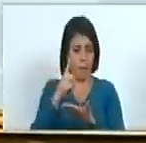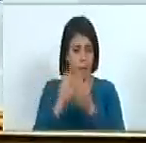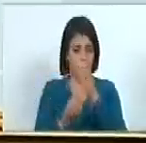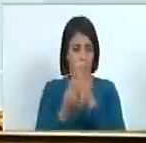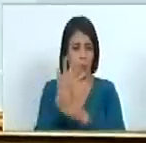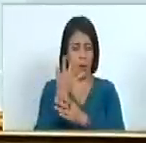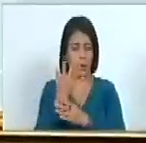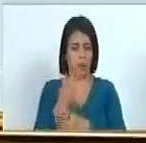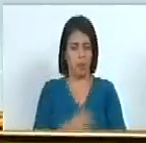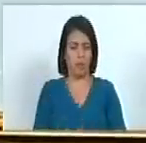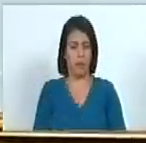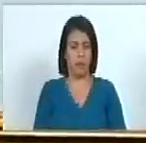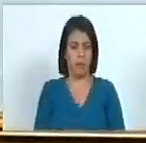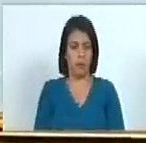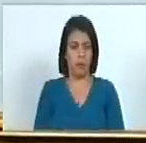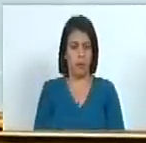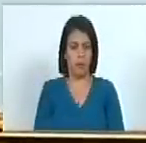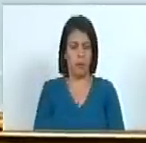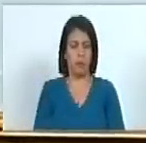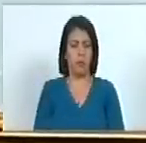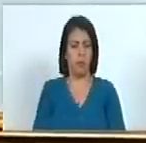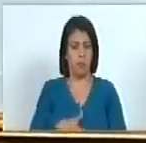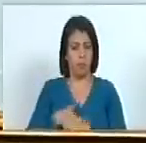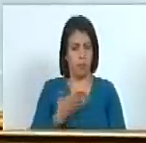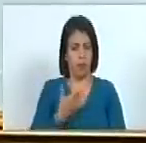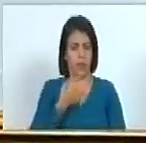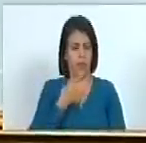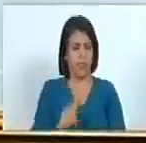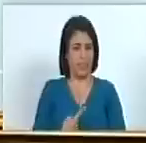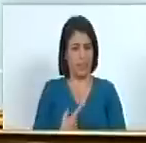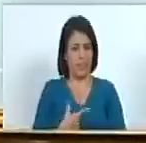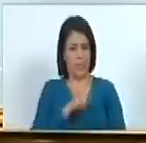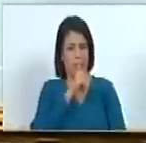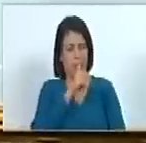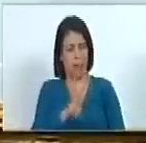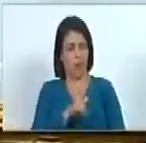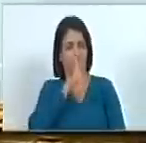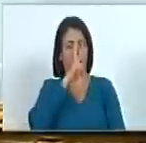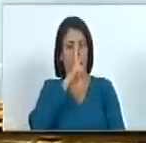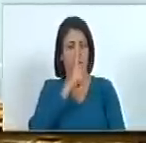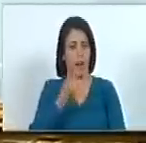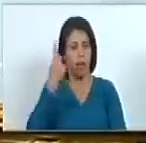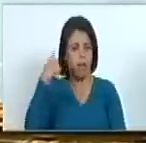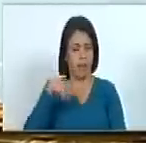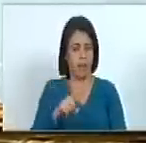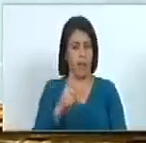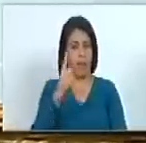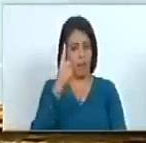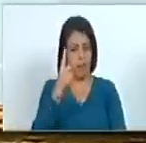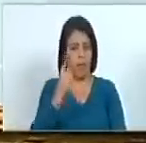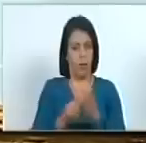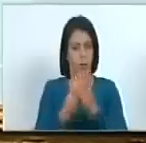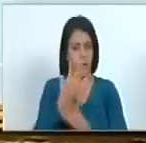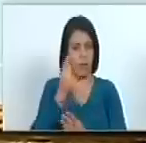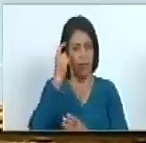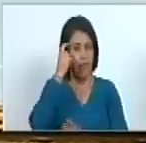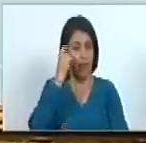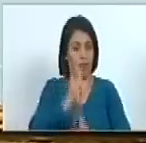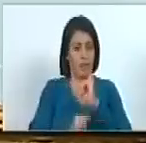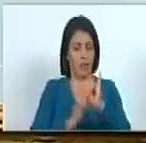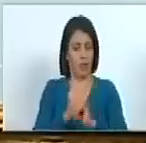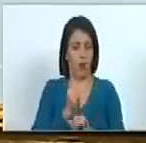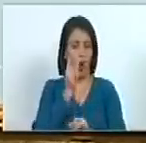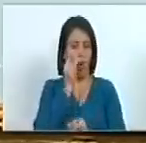mayo, pudiera parecer hasta sádico, ayer, primero de mayo, Día Internacional de los Trabajadores y las